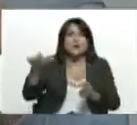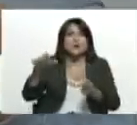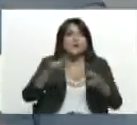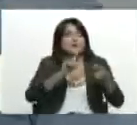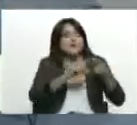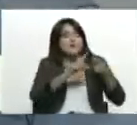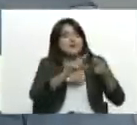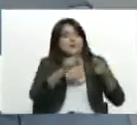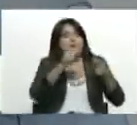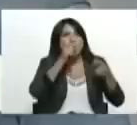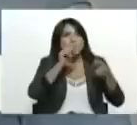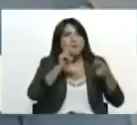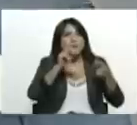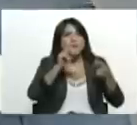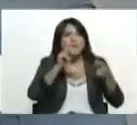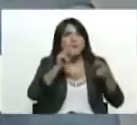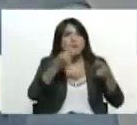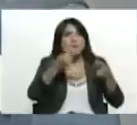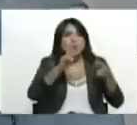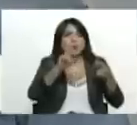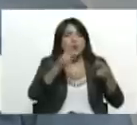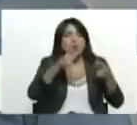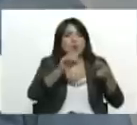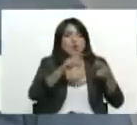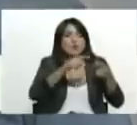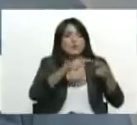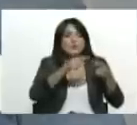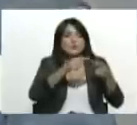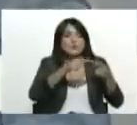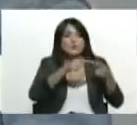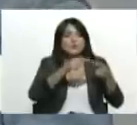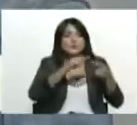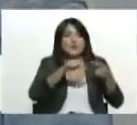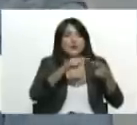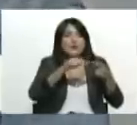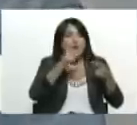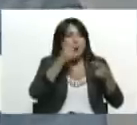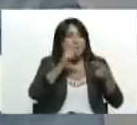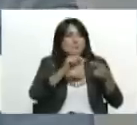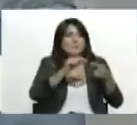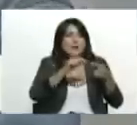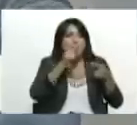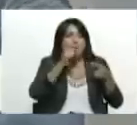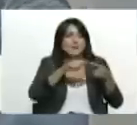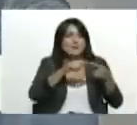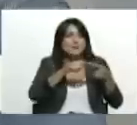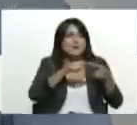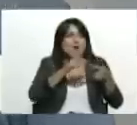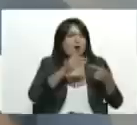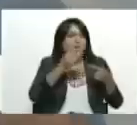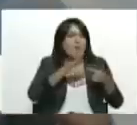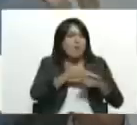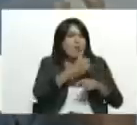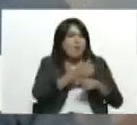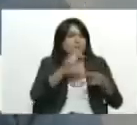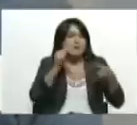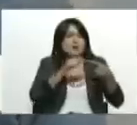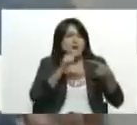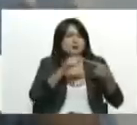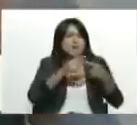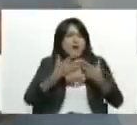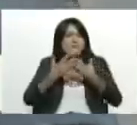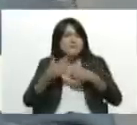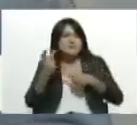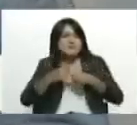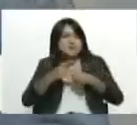del señor Hugo cabezas Cómo se conjuga esto en esta trama pedevesa cripto ahora la de